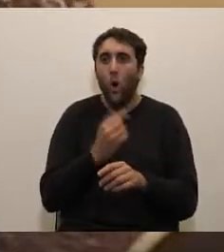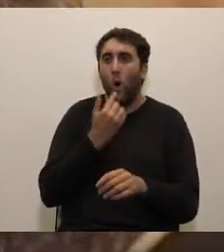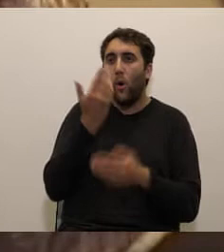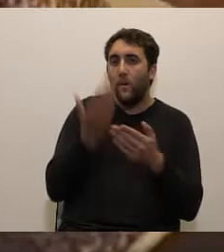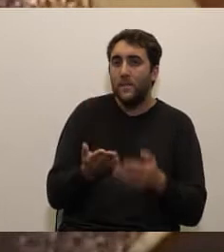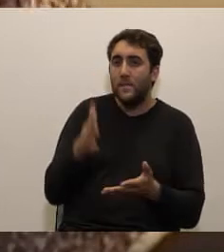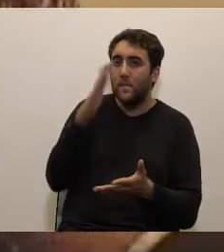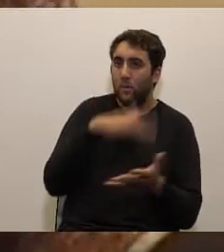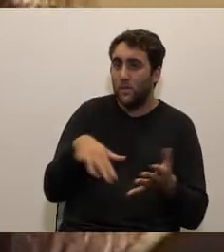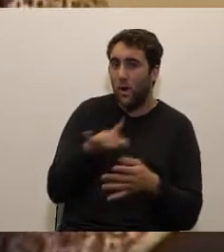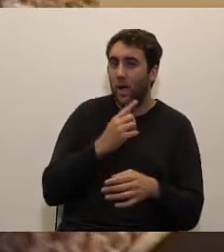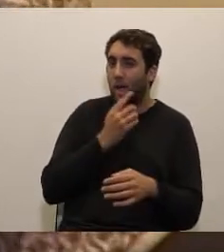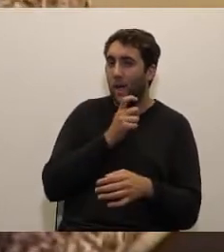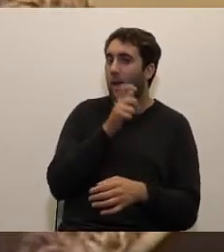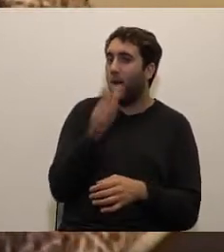distorsiones,